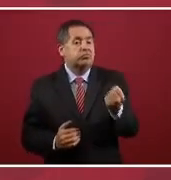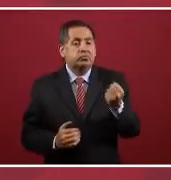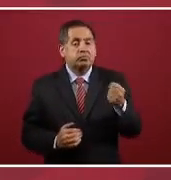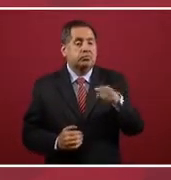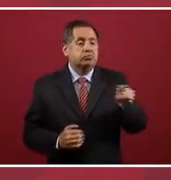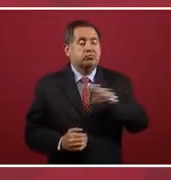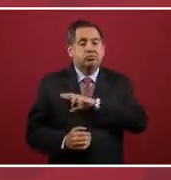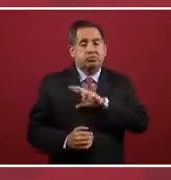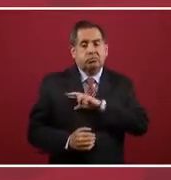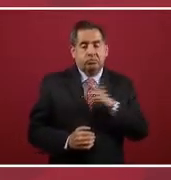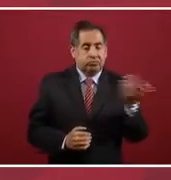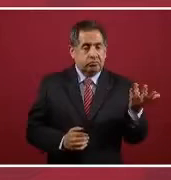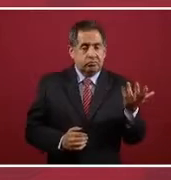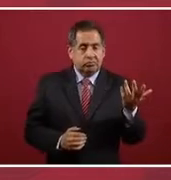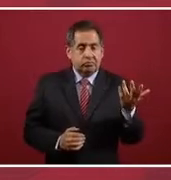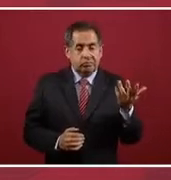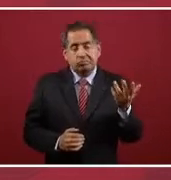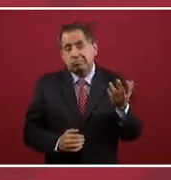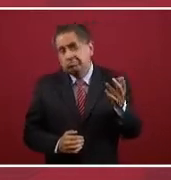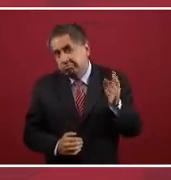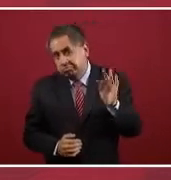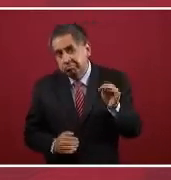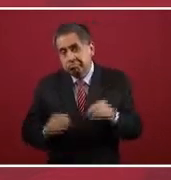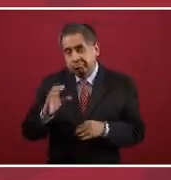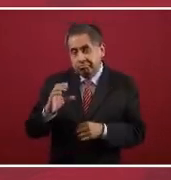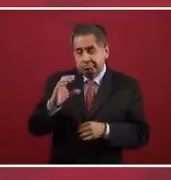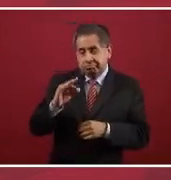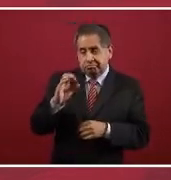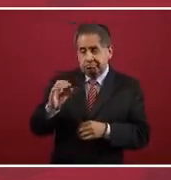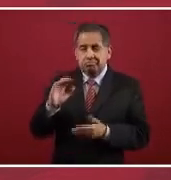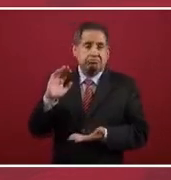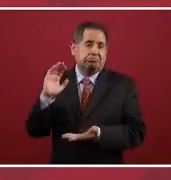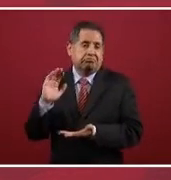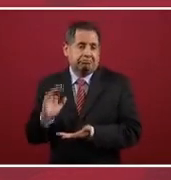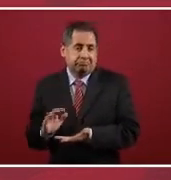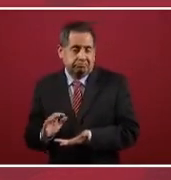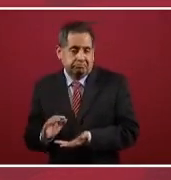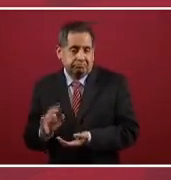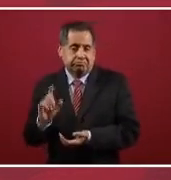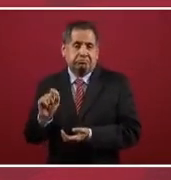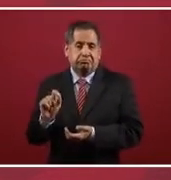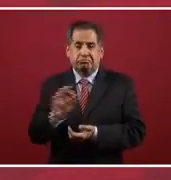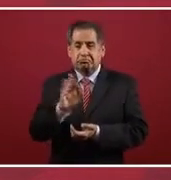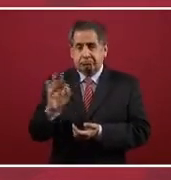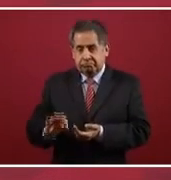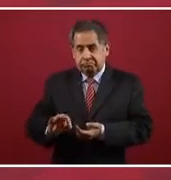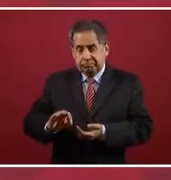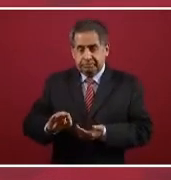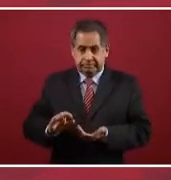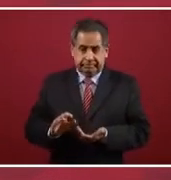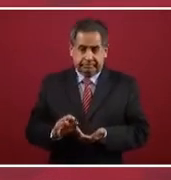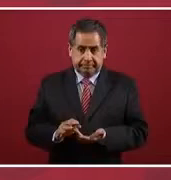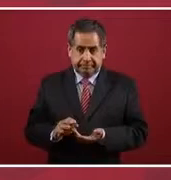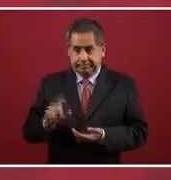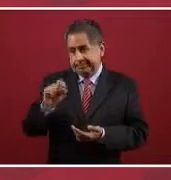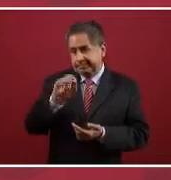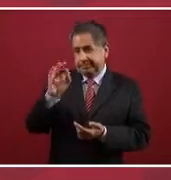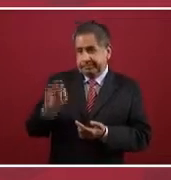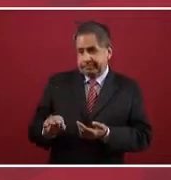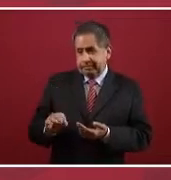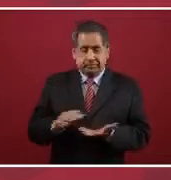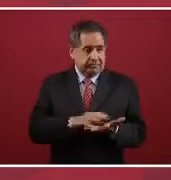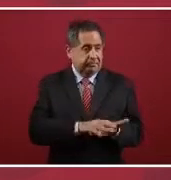La Comisión Federal, si acaso, iba a estar produciendo el 20% de la energía